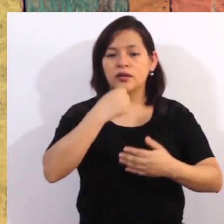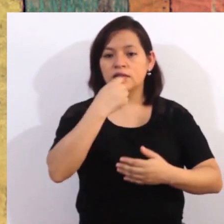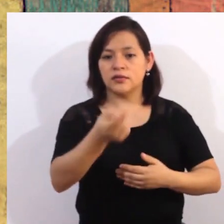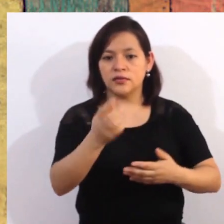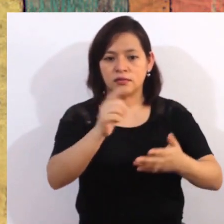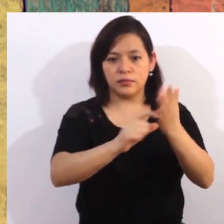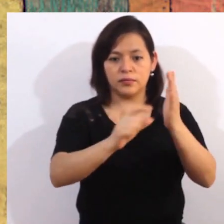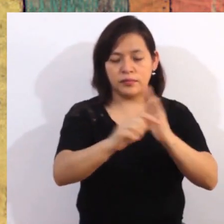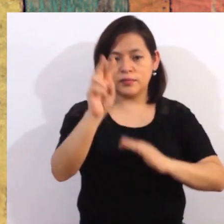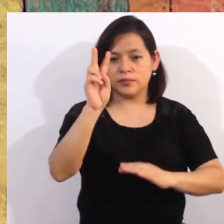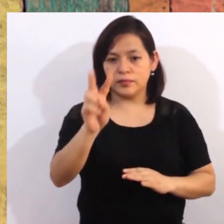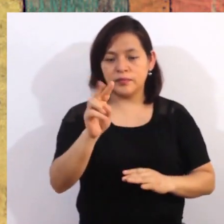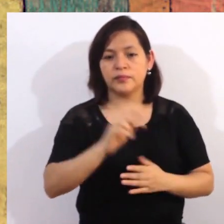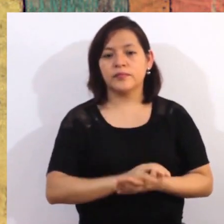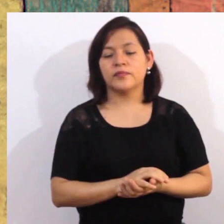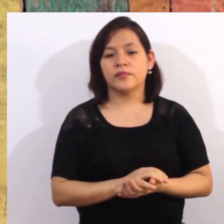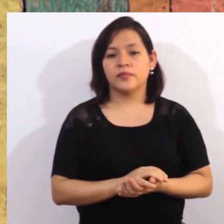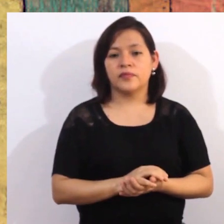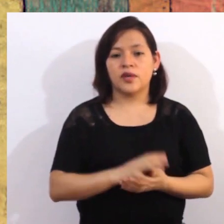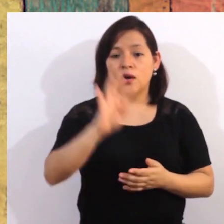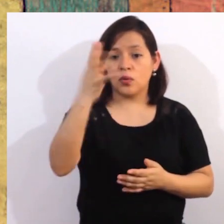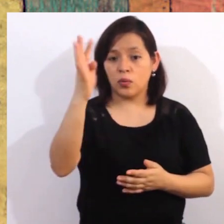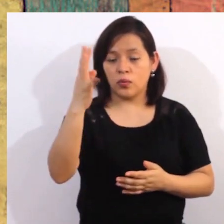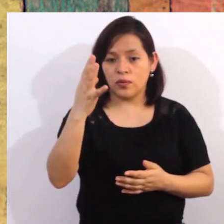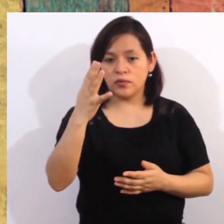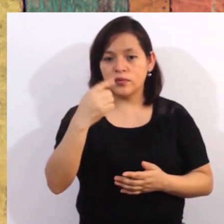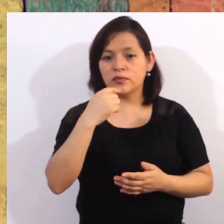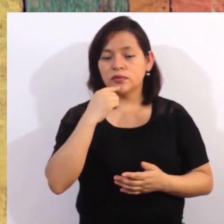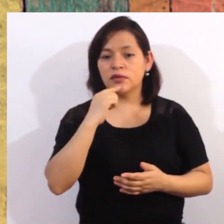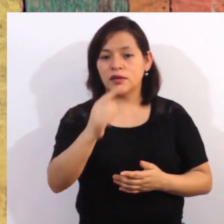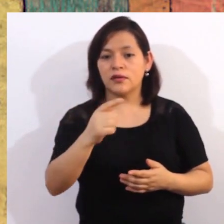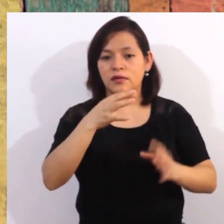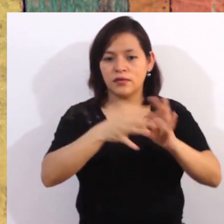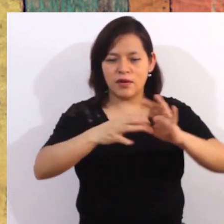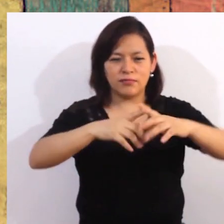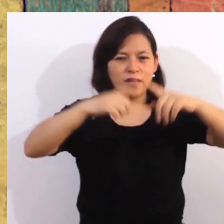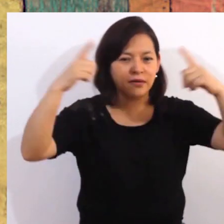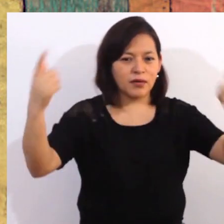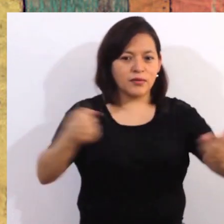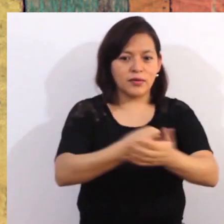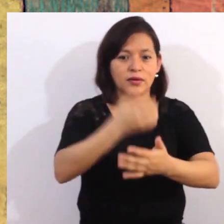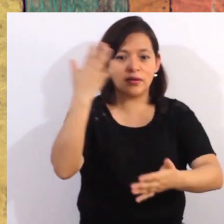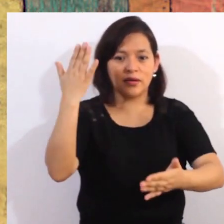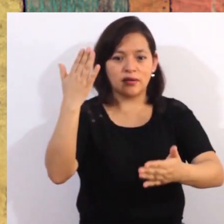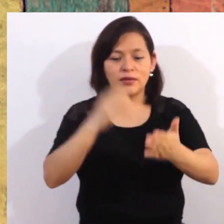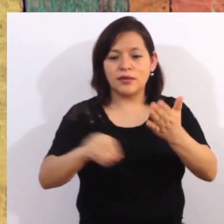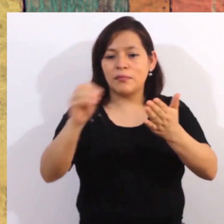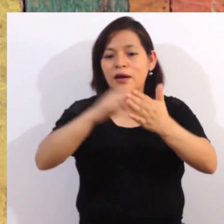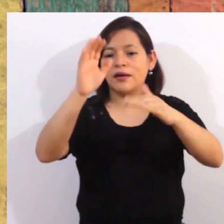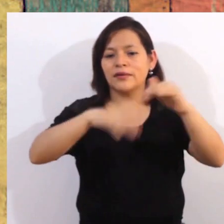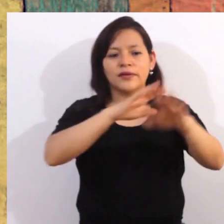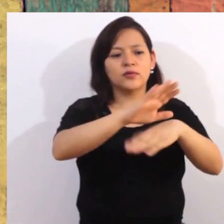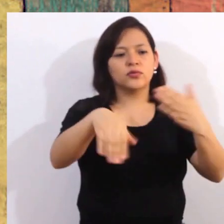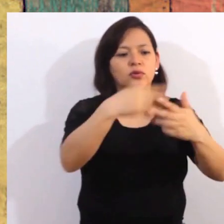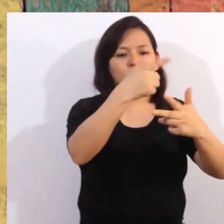Todavía se nos dice en el versículo 2, y el cuarto será de grandes riquezas, más que todos ellos, y